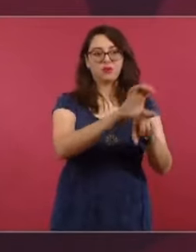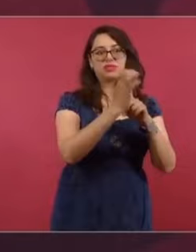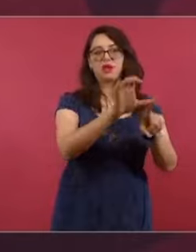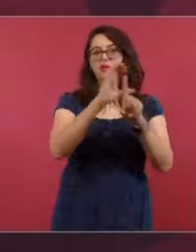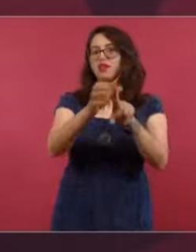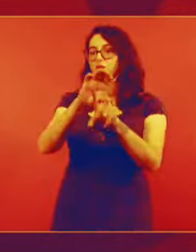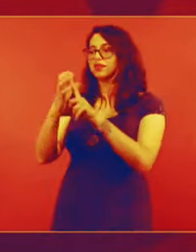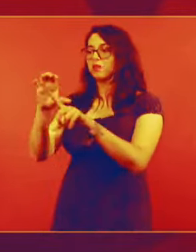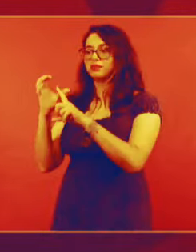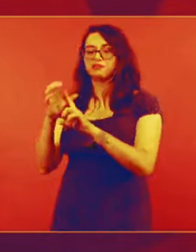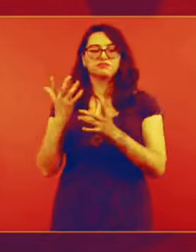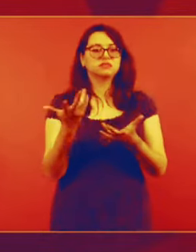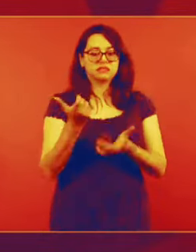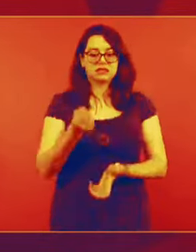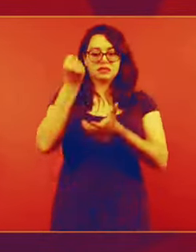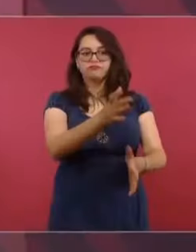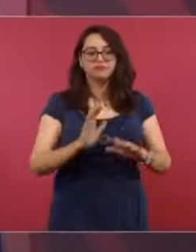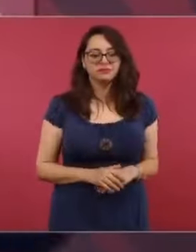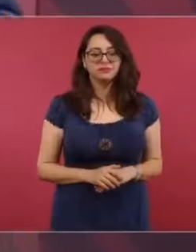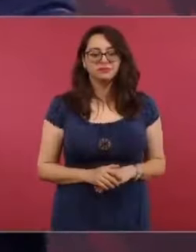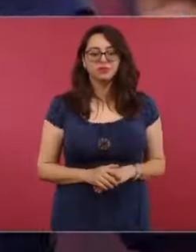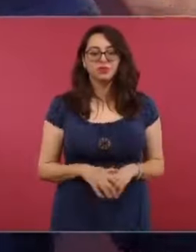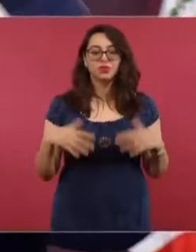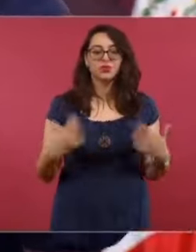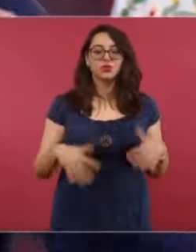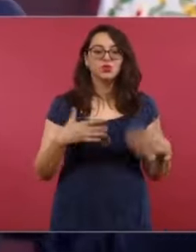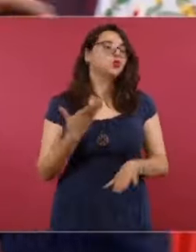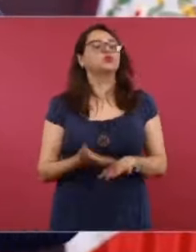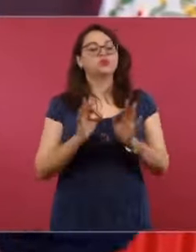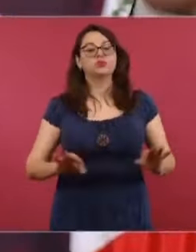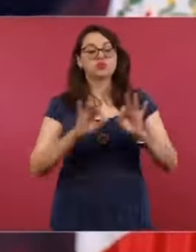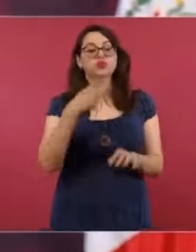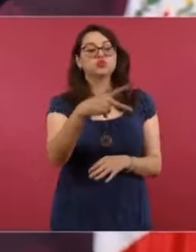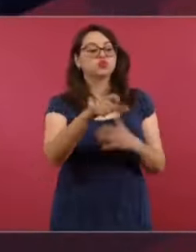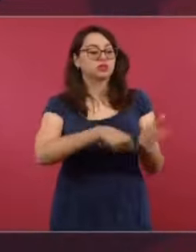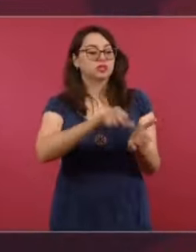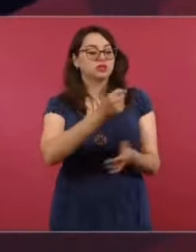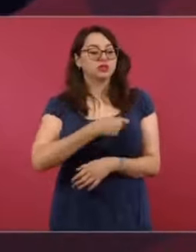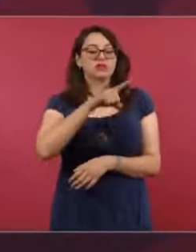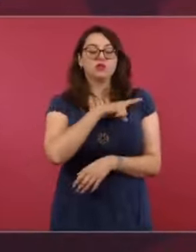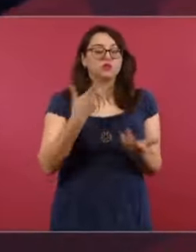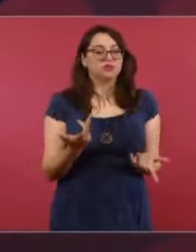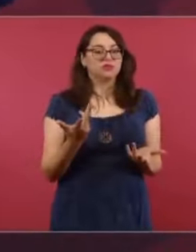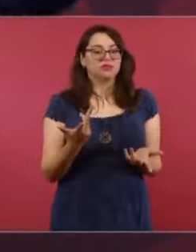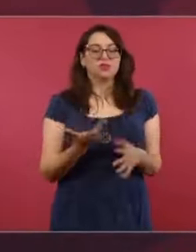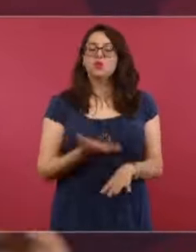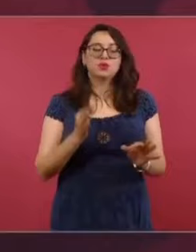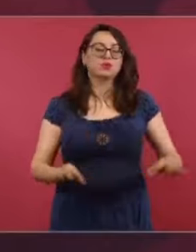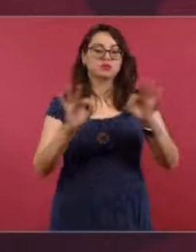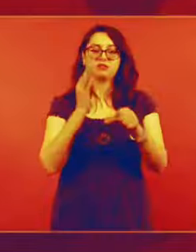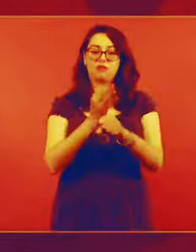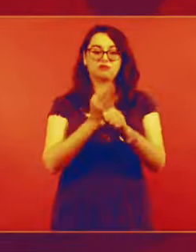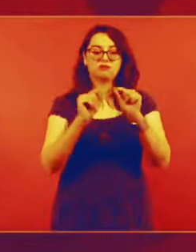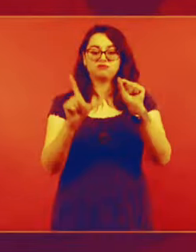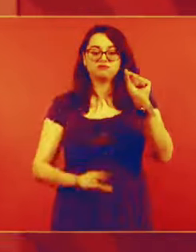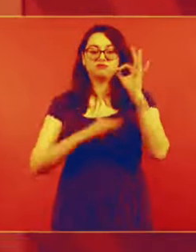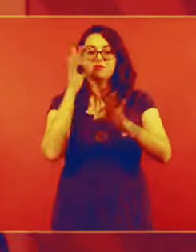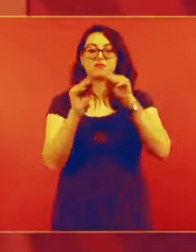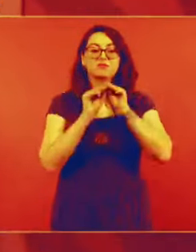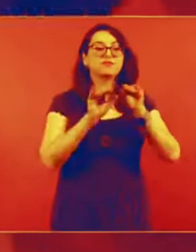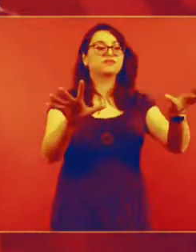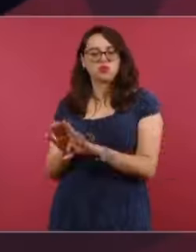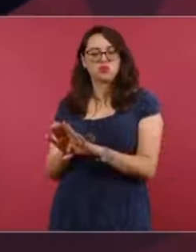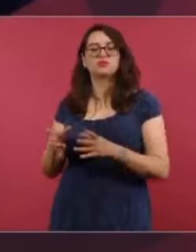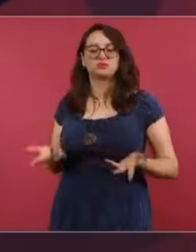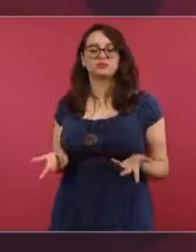programa La Clínica Es Nuestra son importantísimos, y eso porque nos están escuchando en todo el país. Es como el programa La